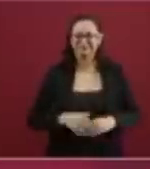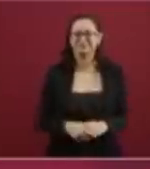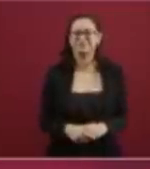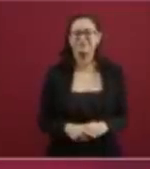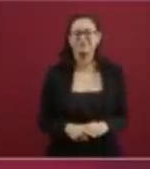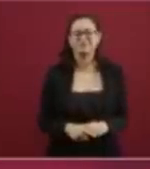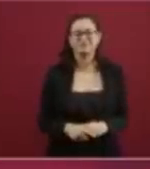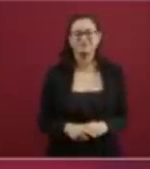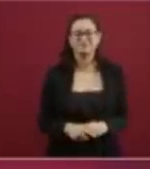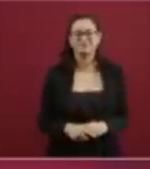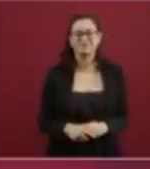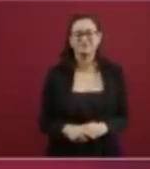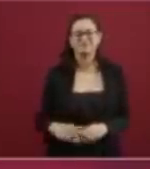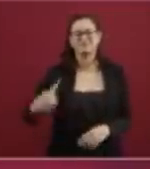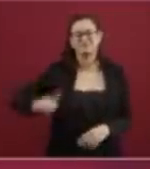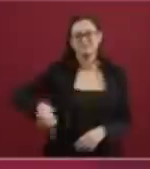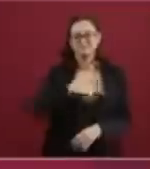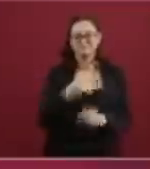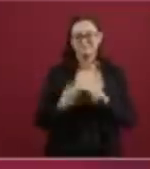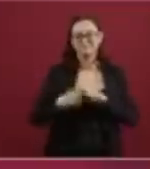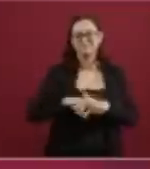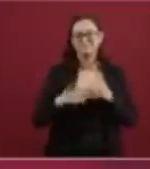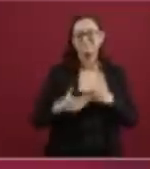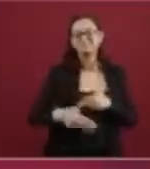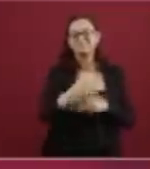Estamos iniciando la semana.